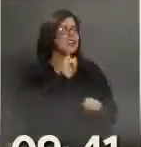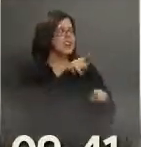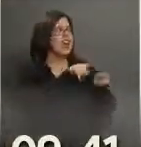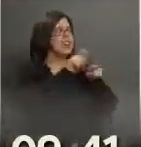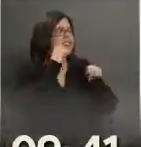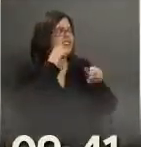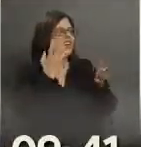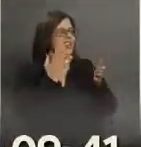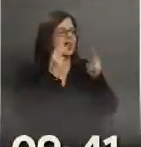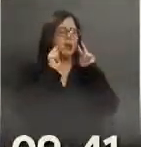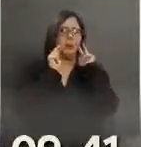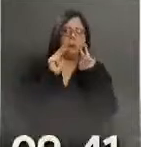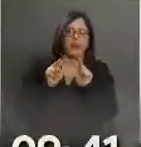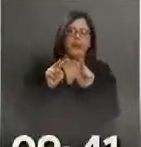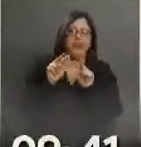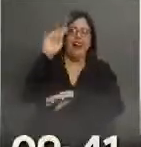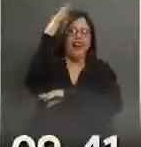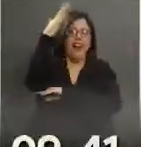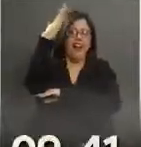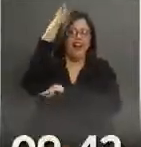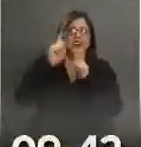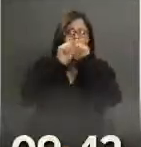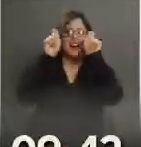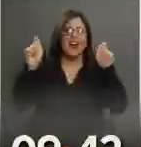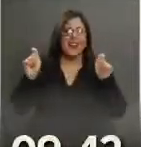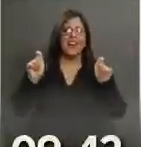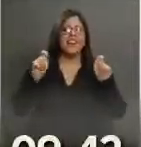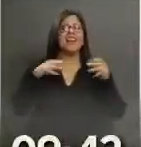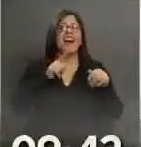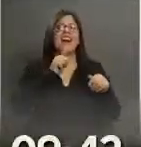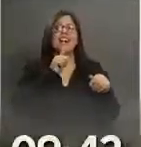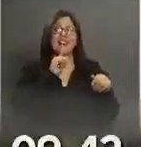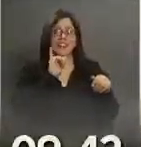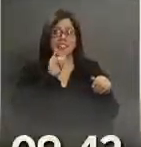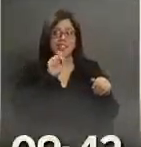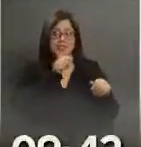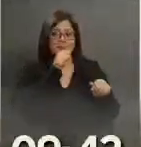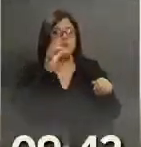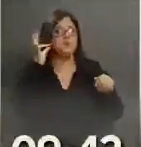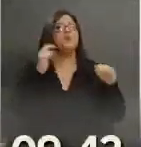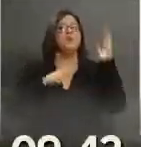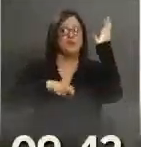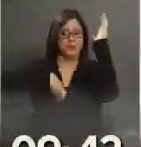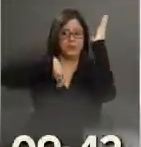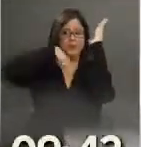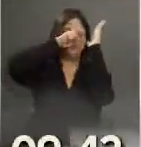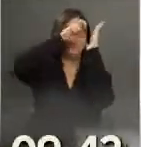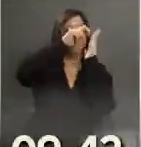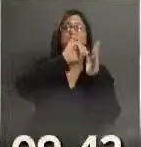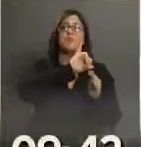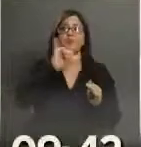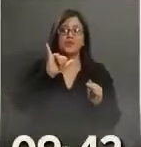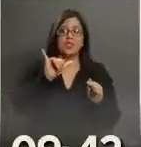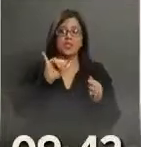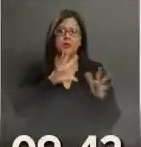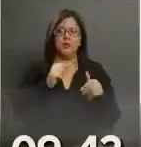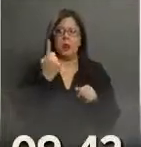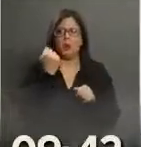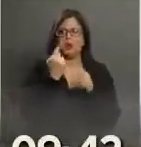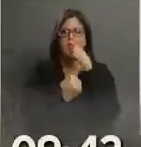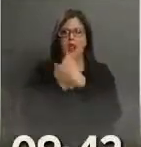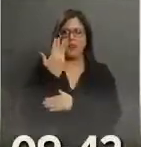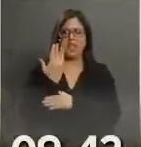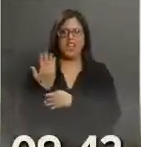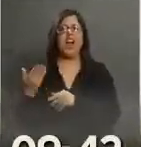justamente en este árbol de la franja que está subiendo nuestra Titi González. Luego a las 11 de la mañana, alrededor de esa hora, se espera que vote